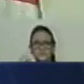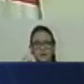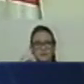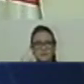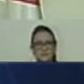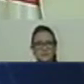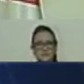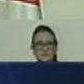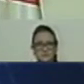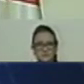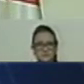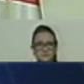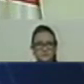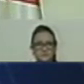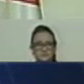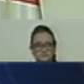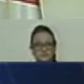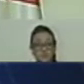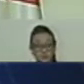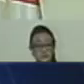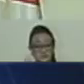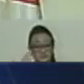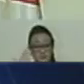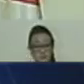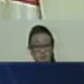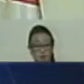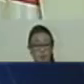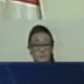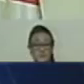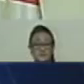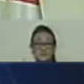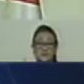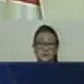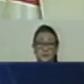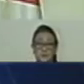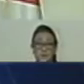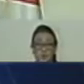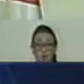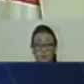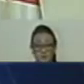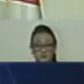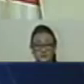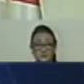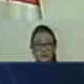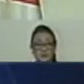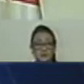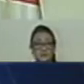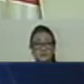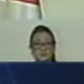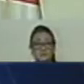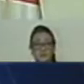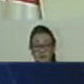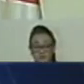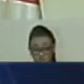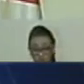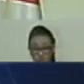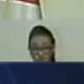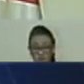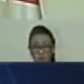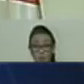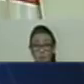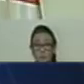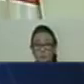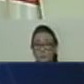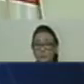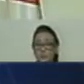Pero sobre todo sabemos competir. Cuando hay que hacer una carrera, uno se tiene que poner 100 metros planos, vamos pues. No me puedo poner